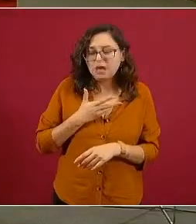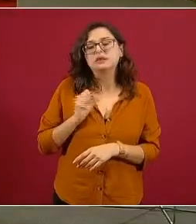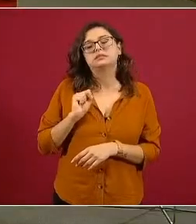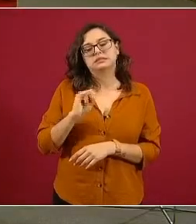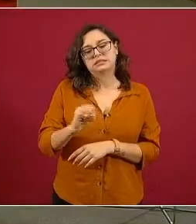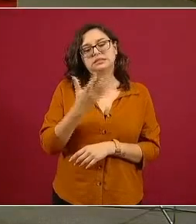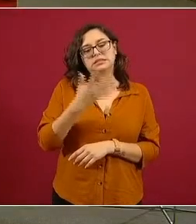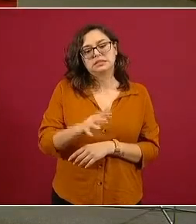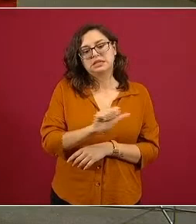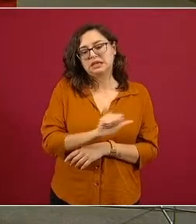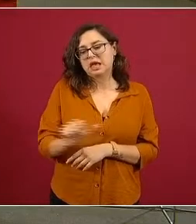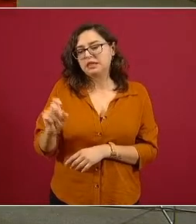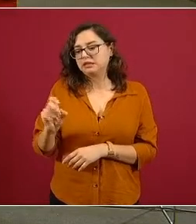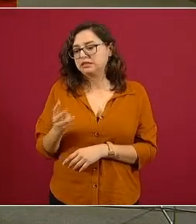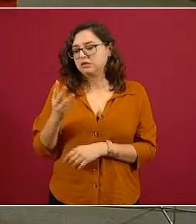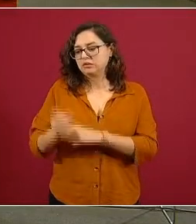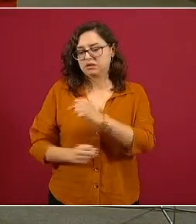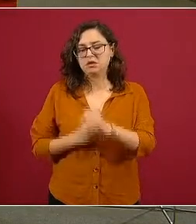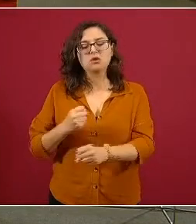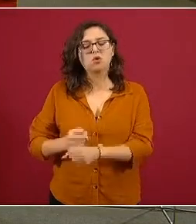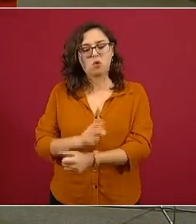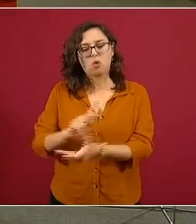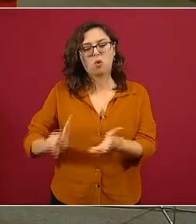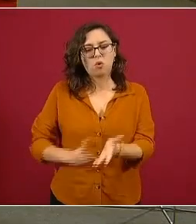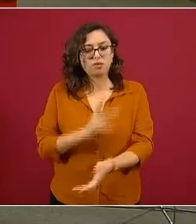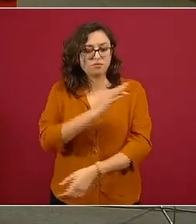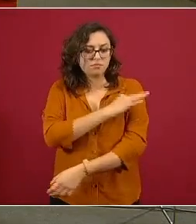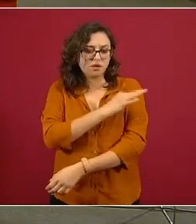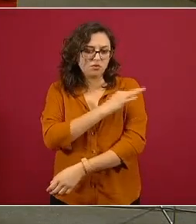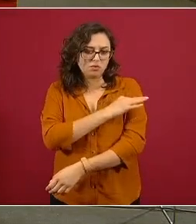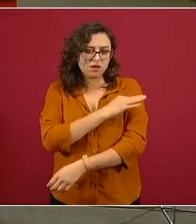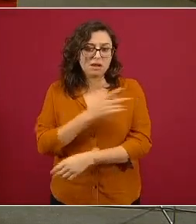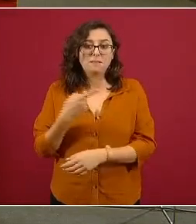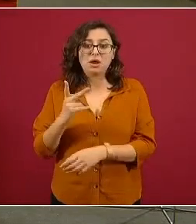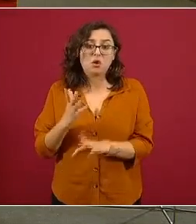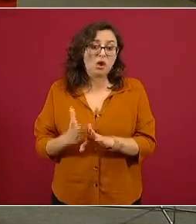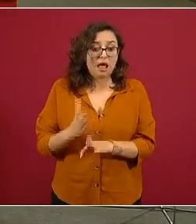no tengan esquema primario de vacunación. La que sigue, por favor.